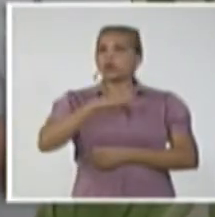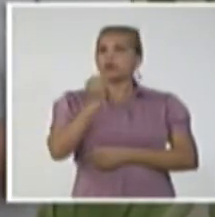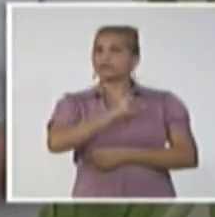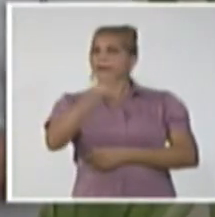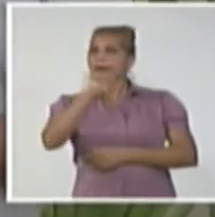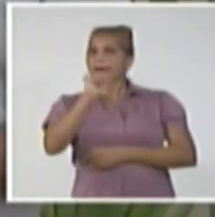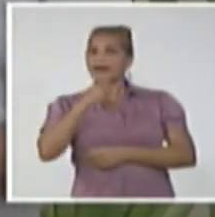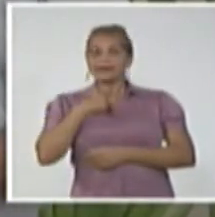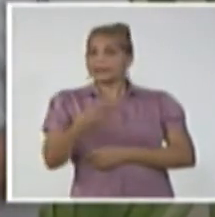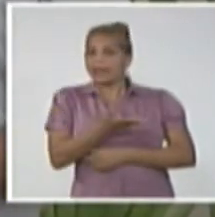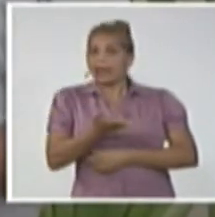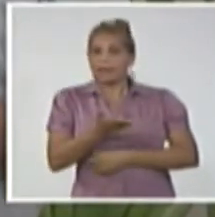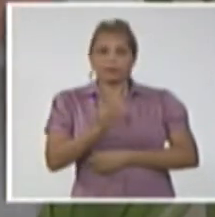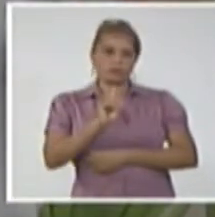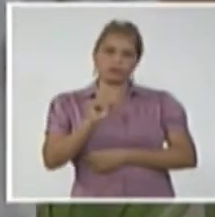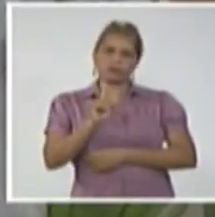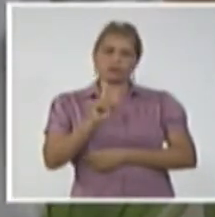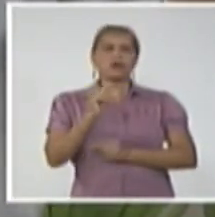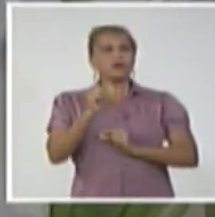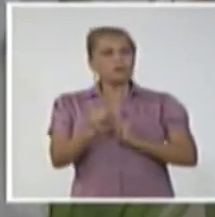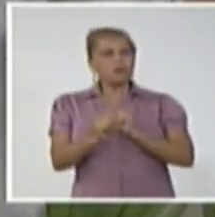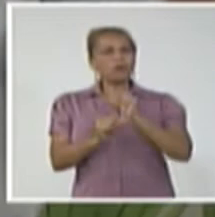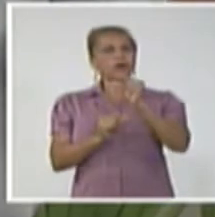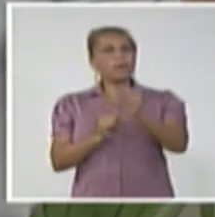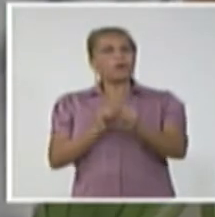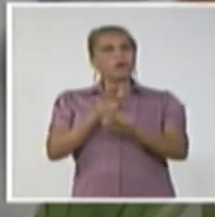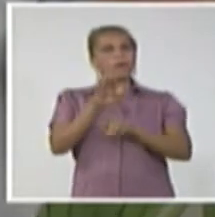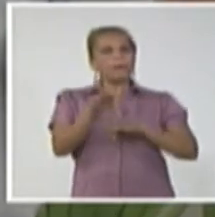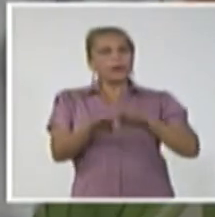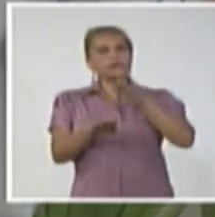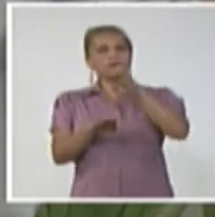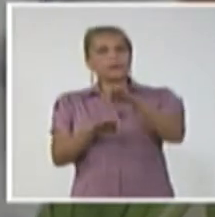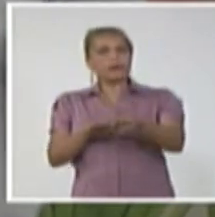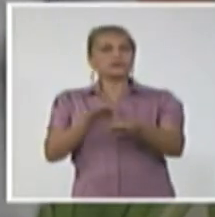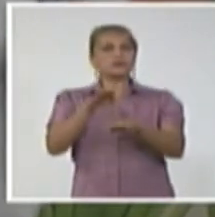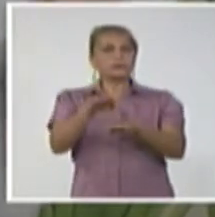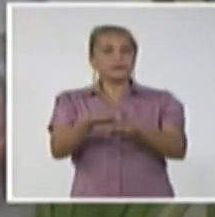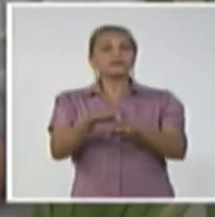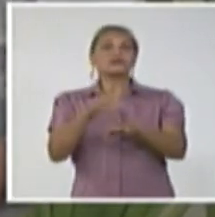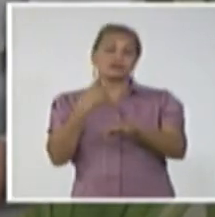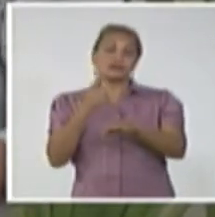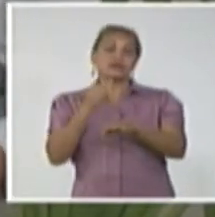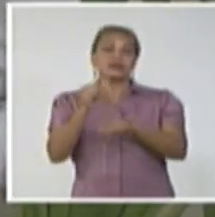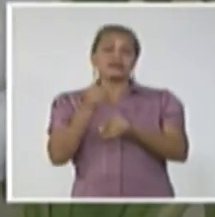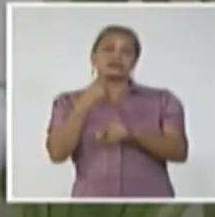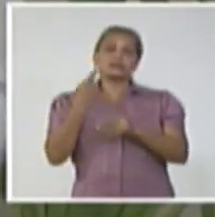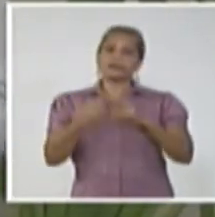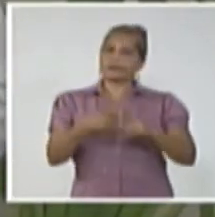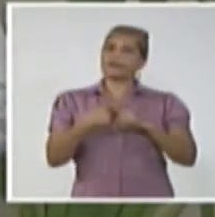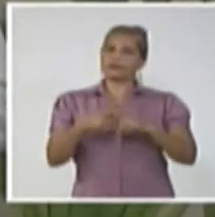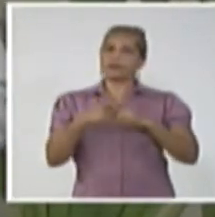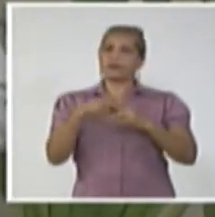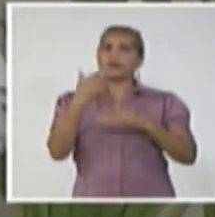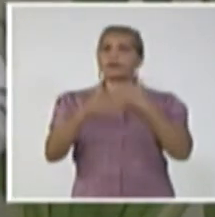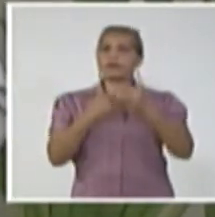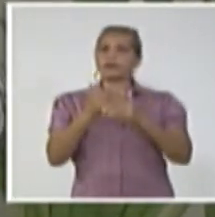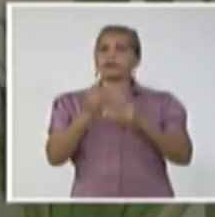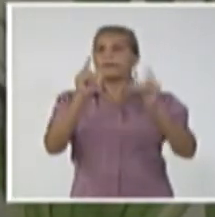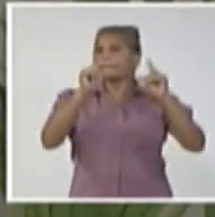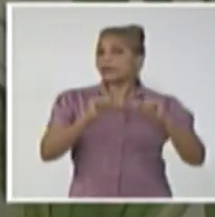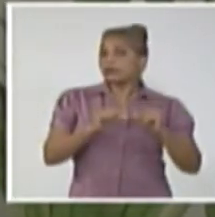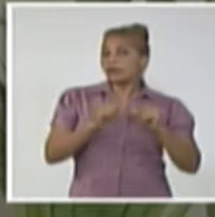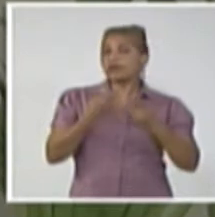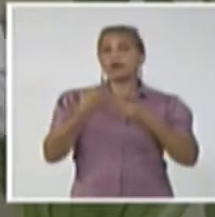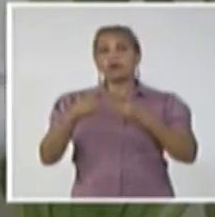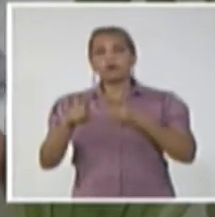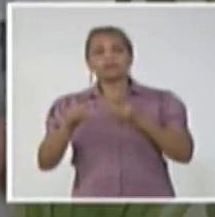de golpe, pero como yo digo, todos los días le podremos arrancar un pedacito al problema y cada vez los problemas serán menores o tendrán otra dimensión sobre